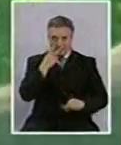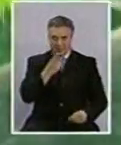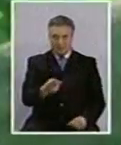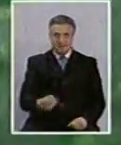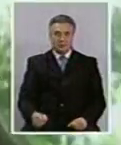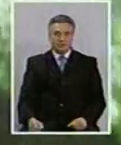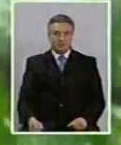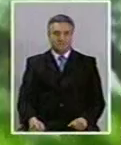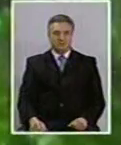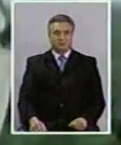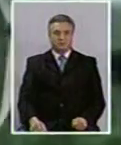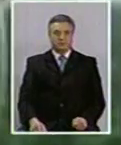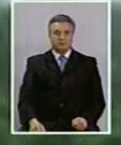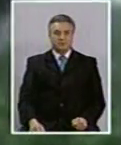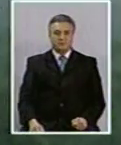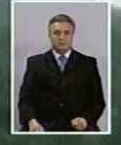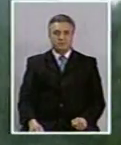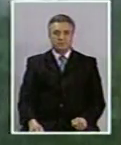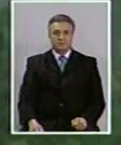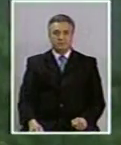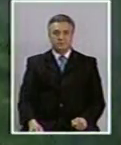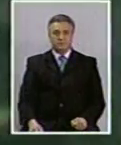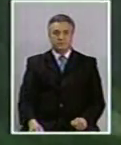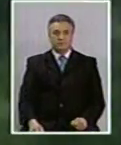Don't stop looking.